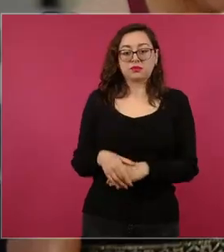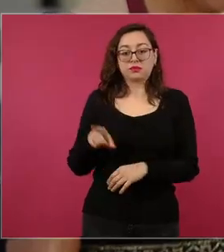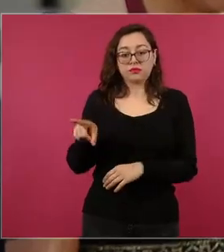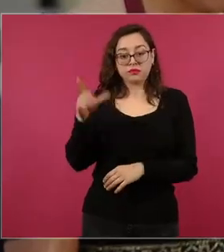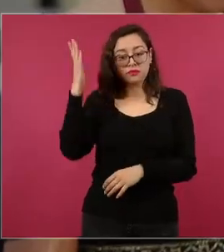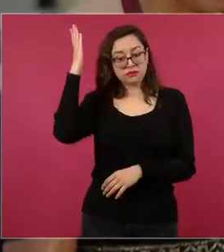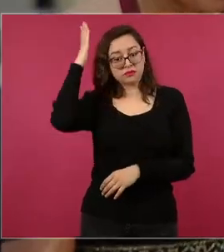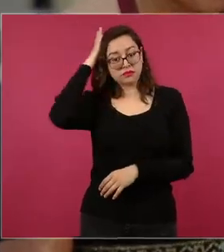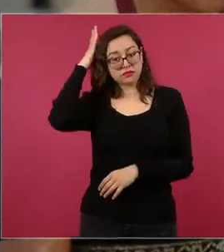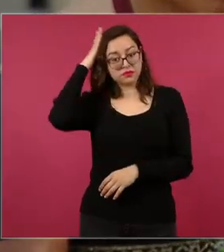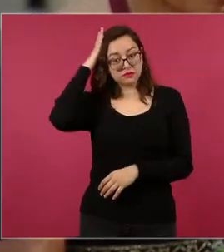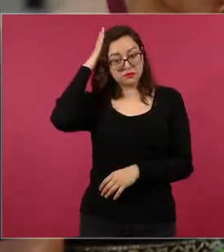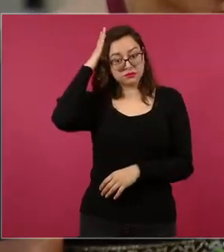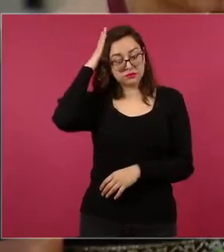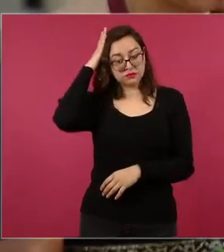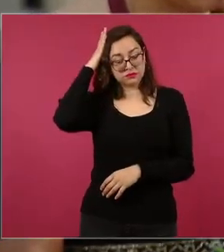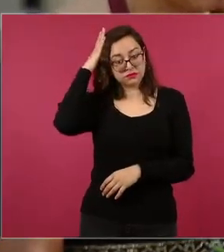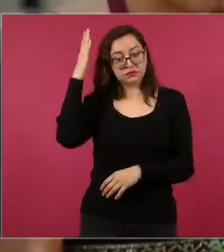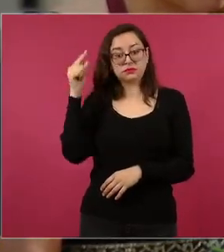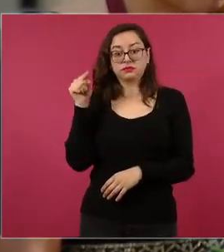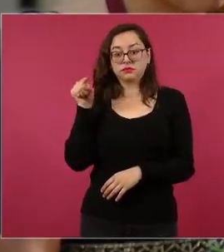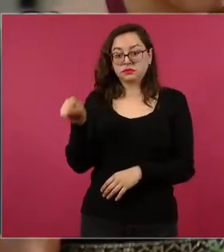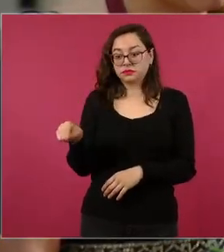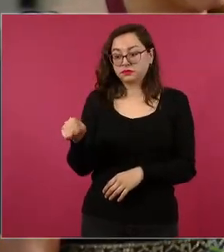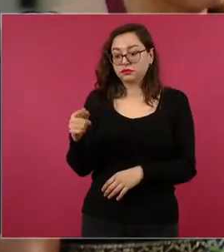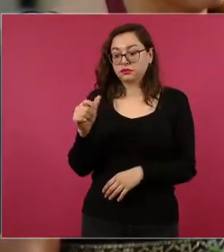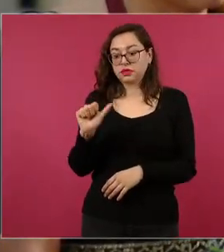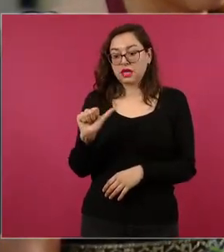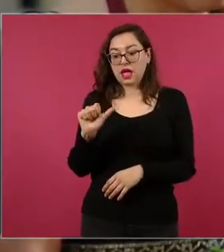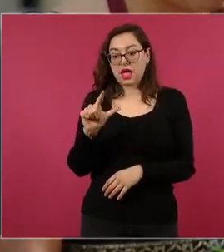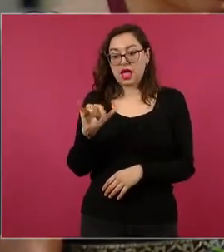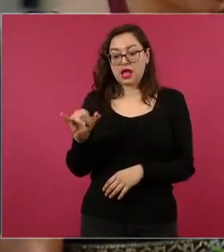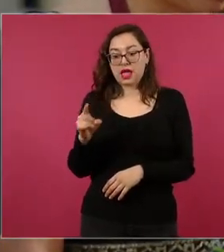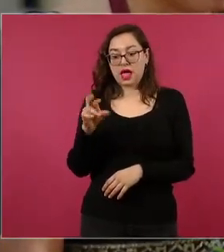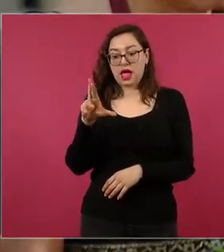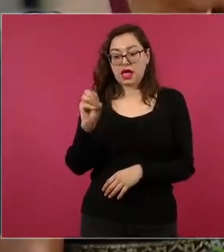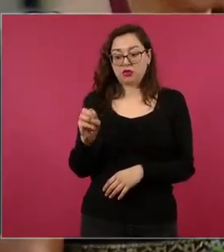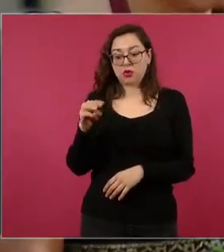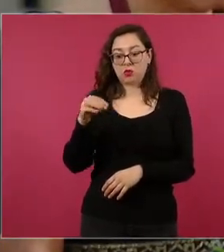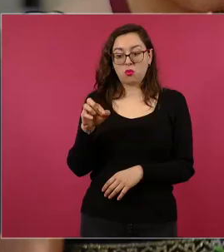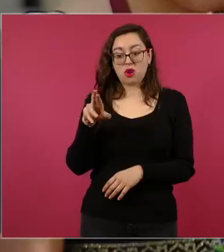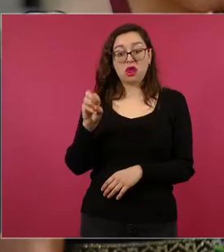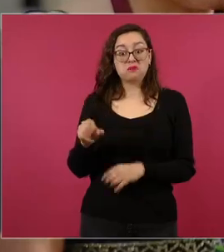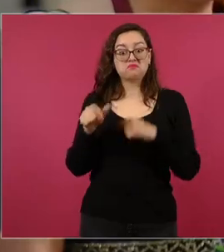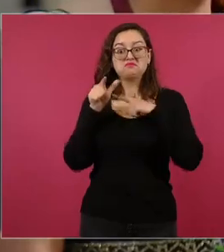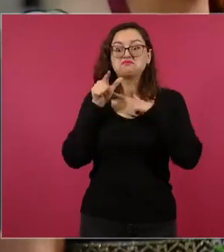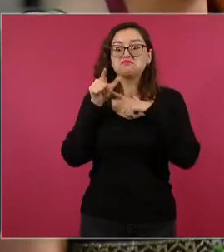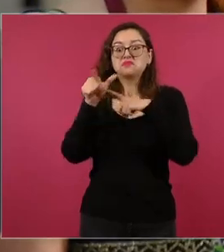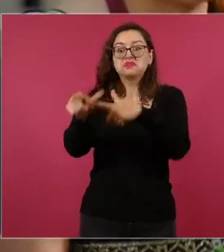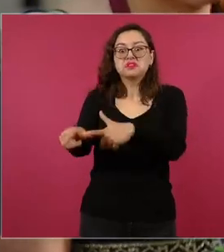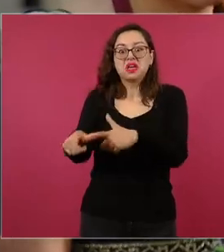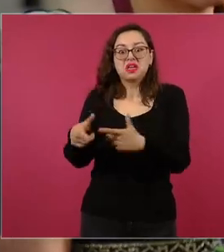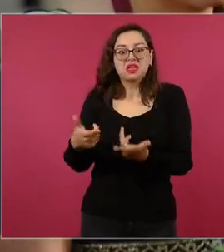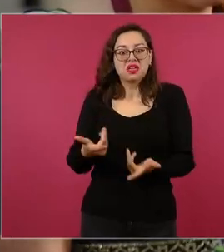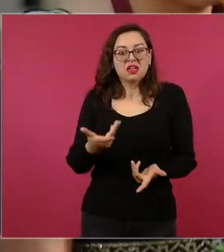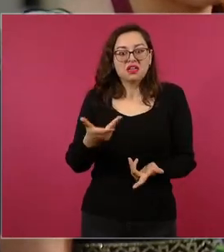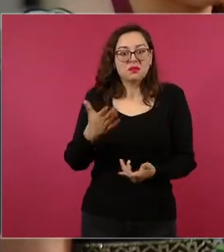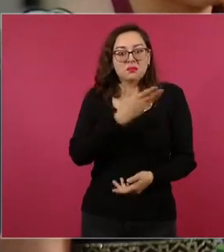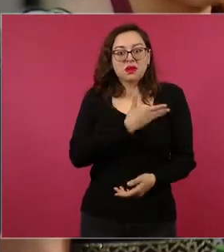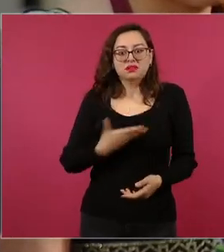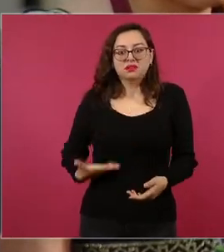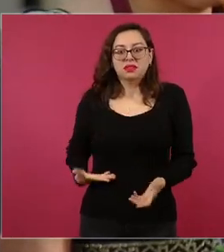líder que abre la puerta que el líder nacional del PRI, Alejandro Moreno, pueda ampliar su periodo en la presidencia del